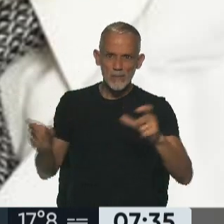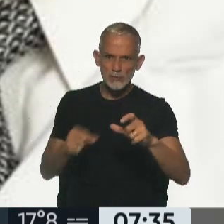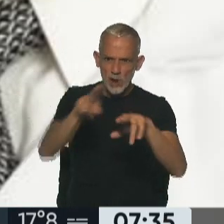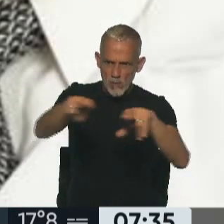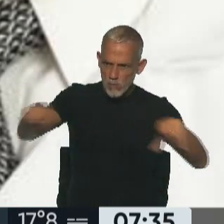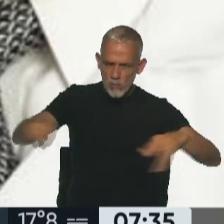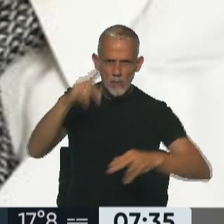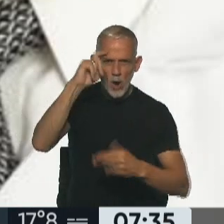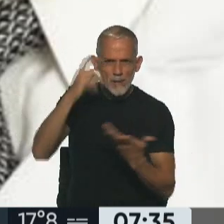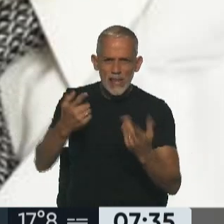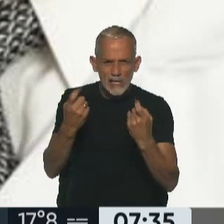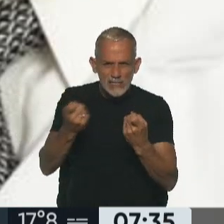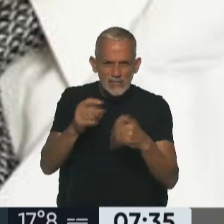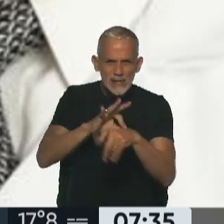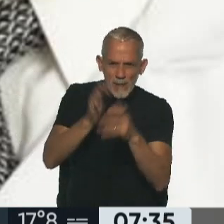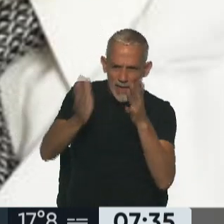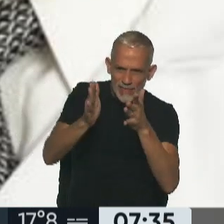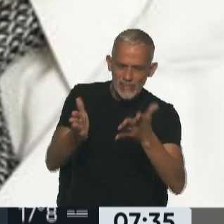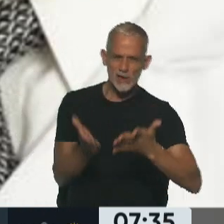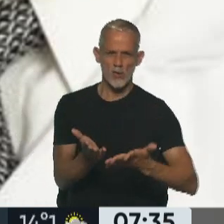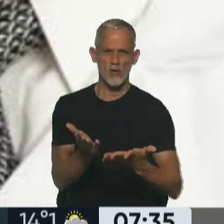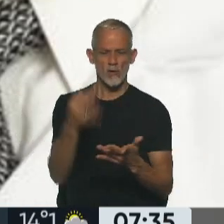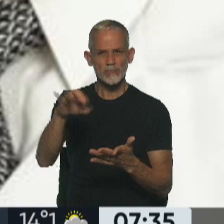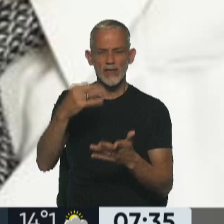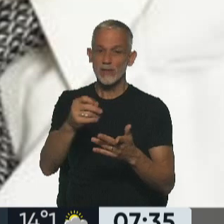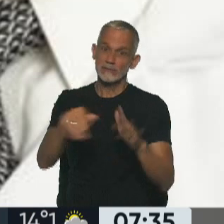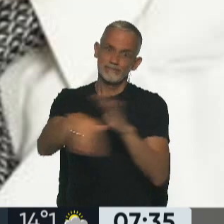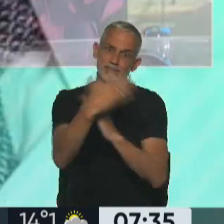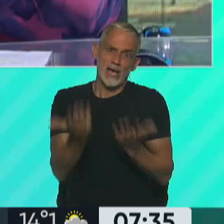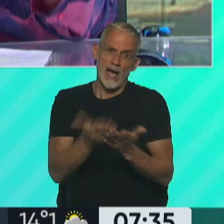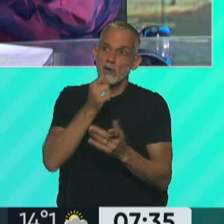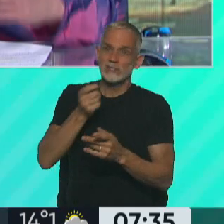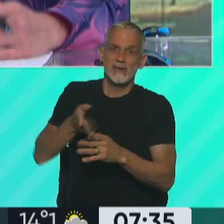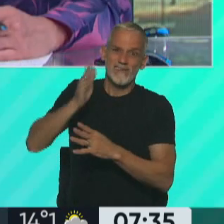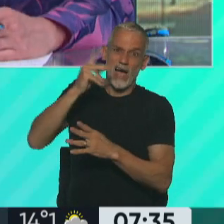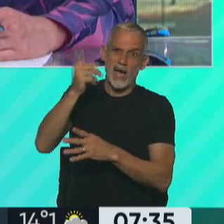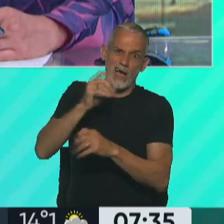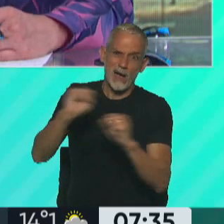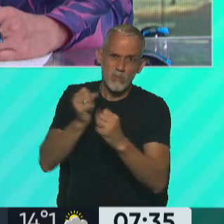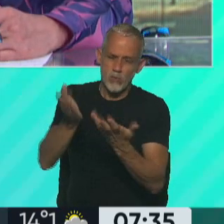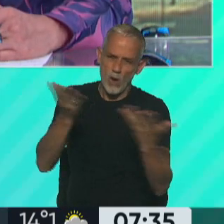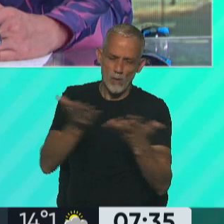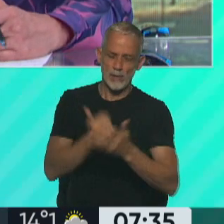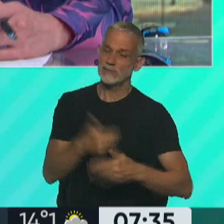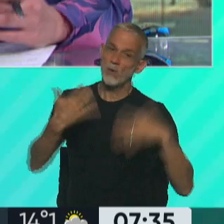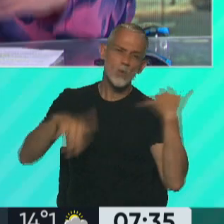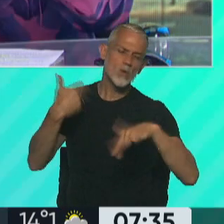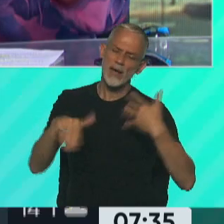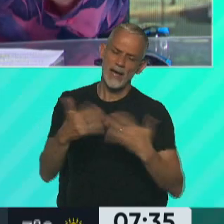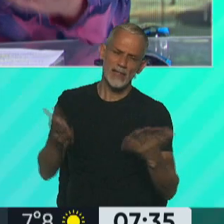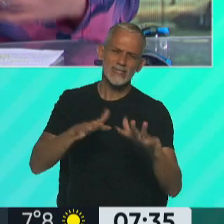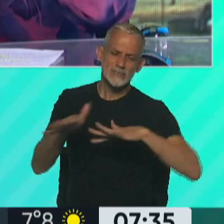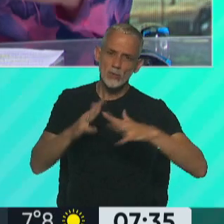tenemos unos 600 pacientes ingresados que necesitan atención médica y que deben ser evacuados. Así que muy urgente la situación humanitaria, que se va